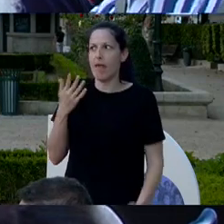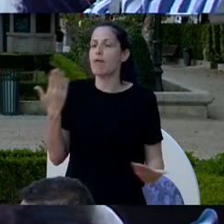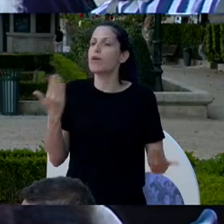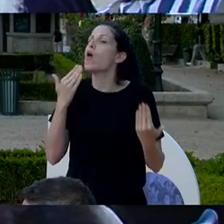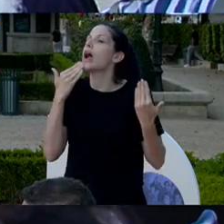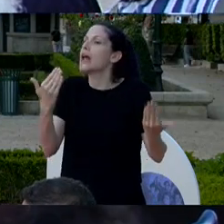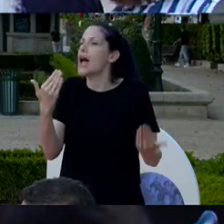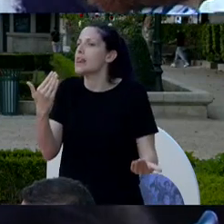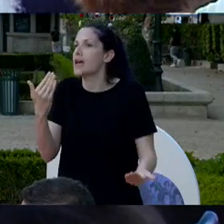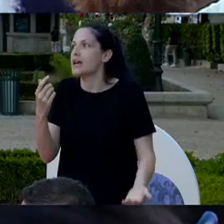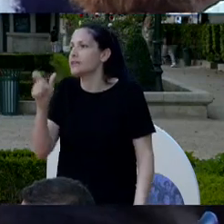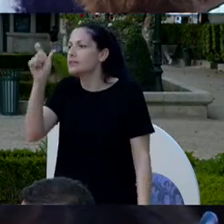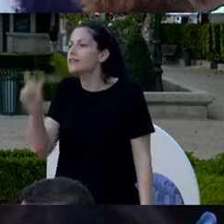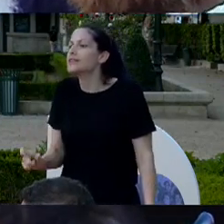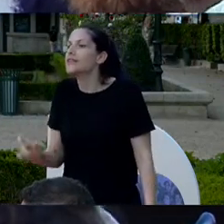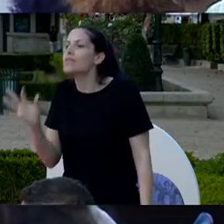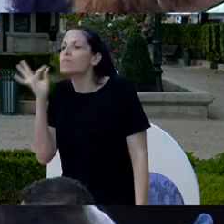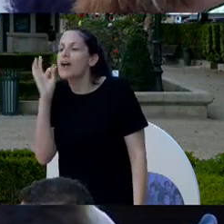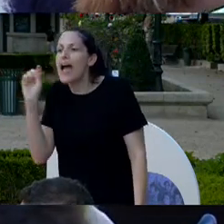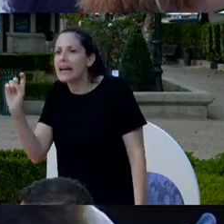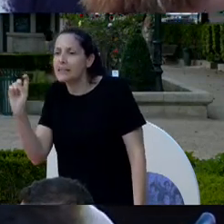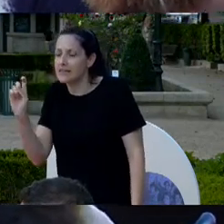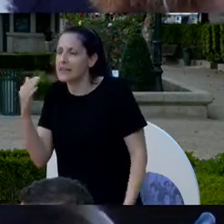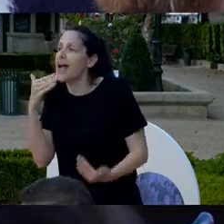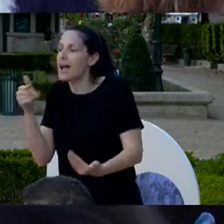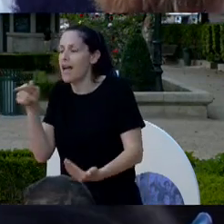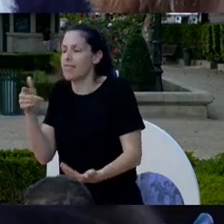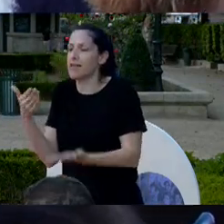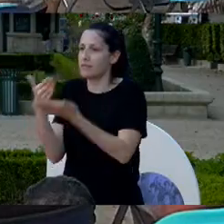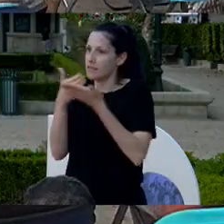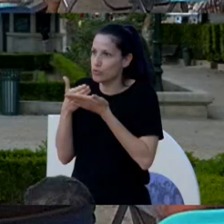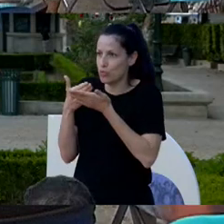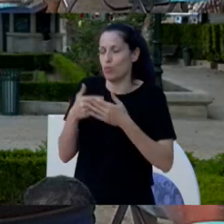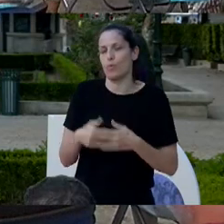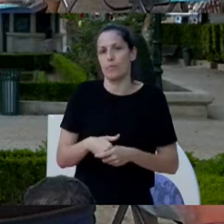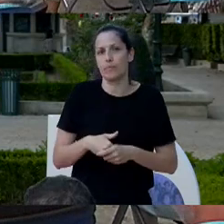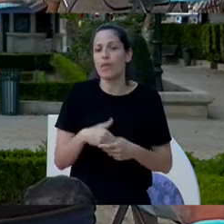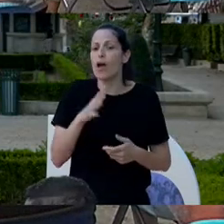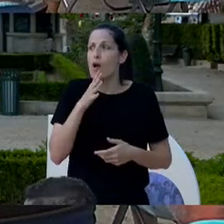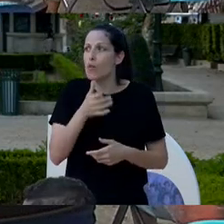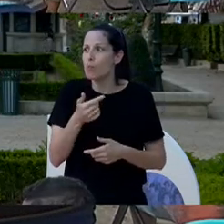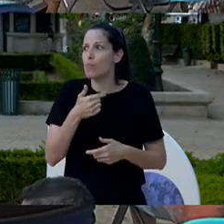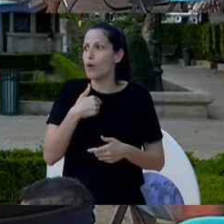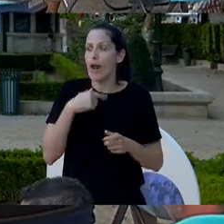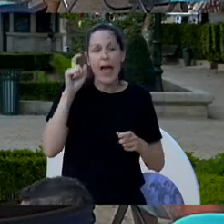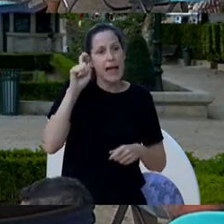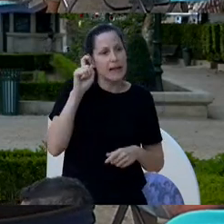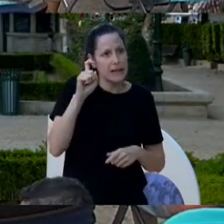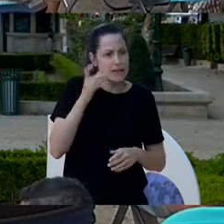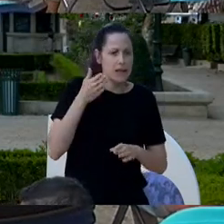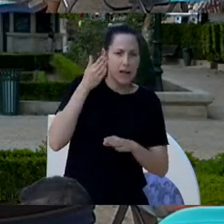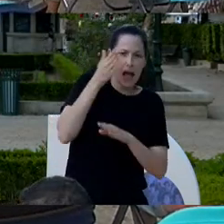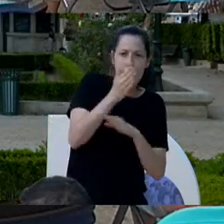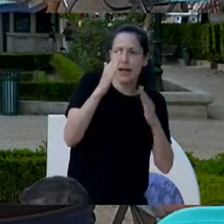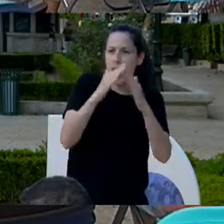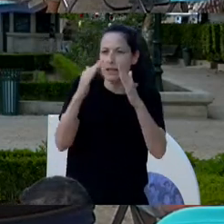ella. Si no fuera ella, no hubiera estudiado. Es que Ernestina iba por las casas, convenciendo a pais e nais. No, es que yo iba a la